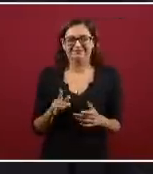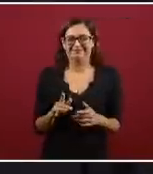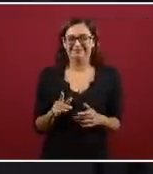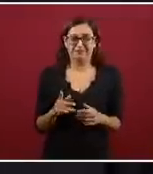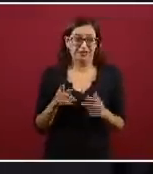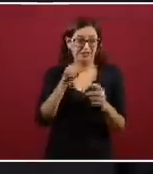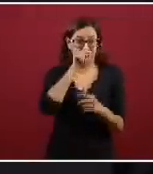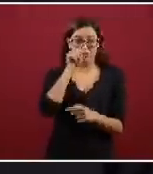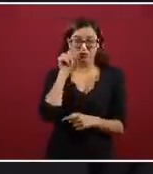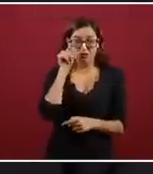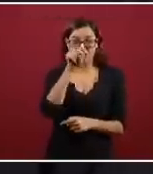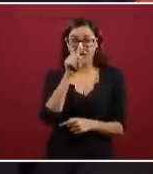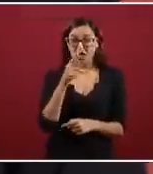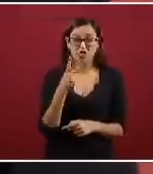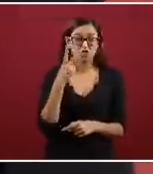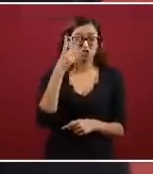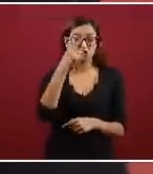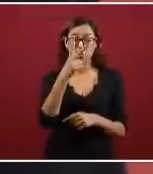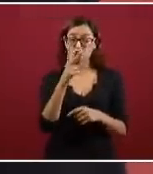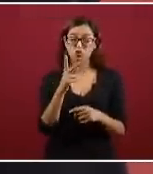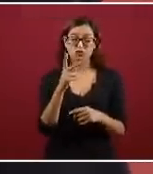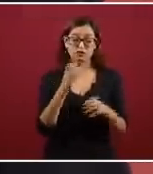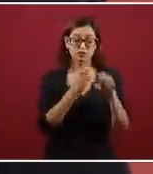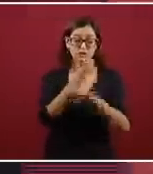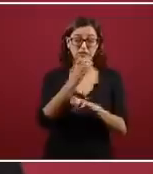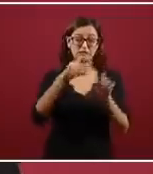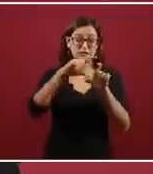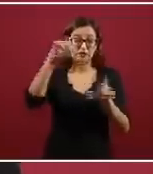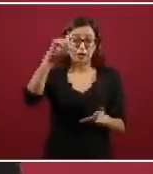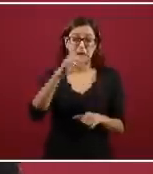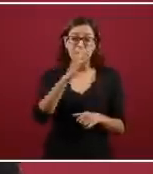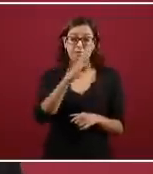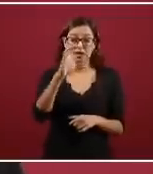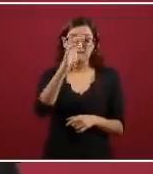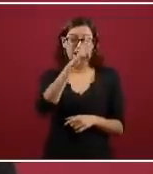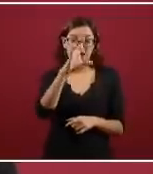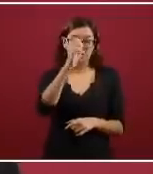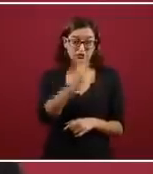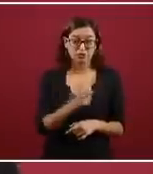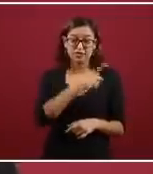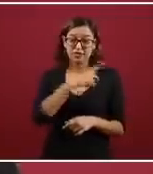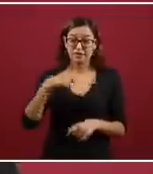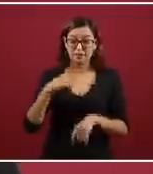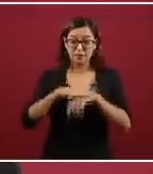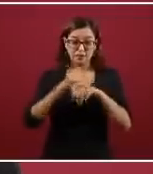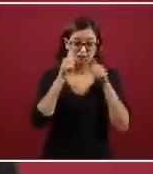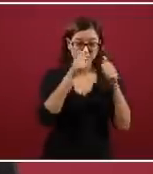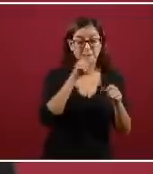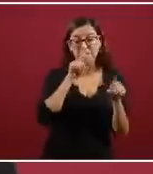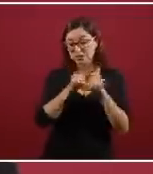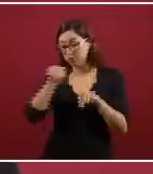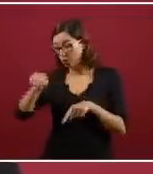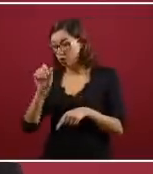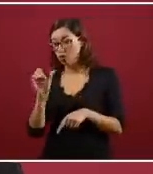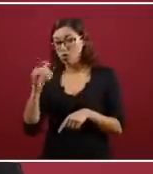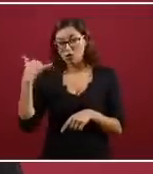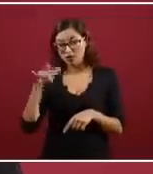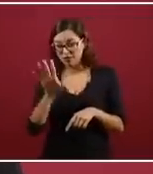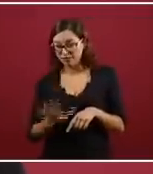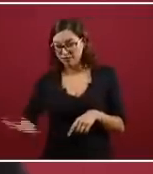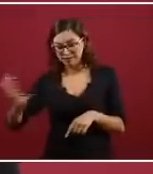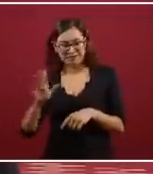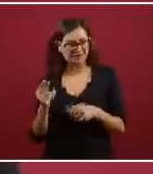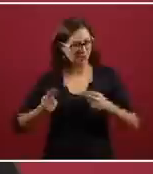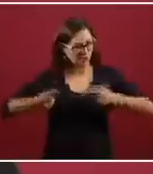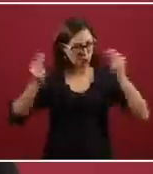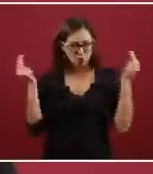dos penínsulas las que tenemos que atender de inmediato. Todo